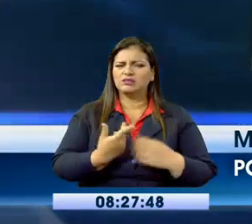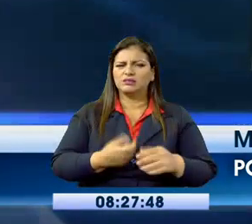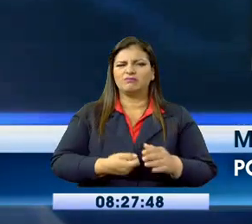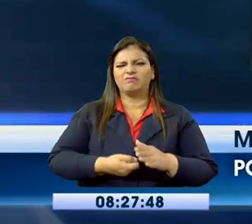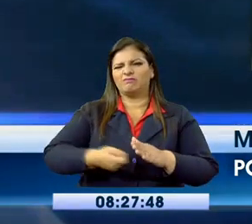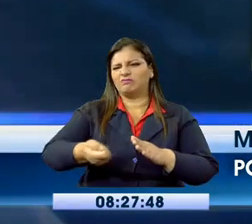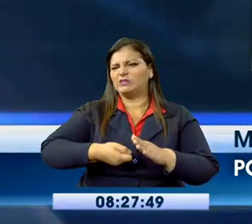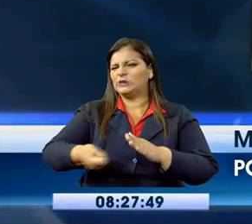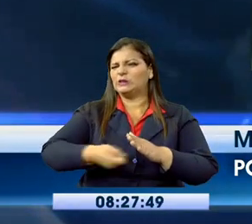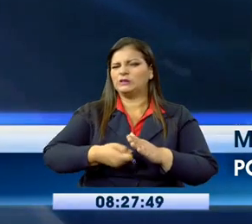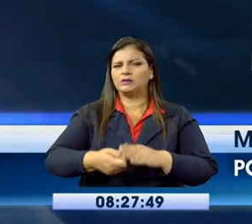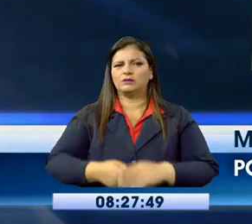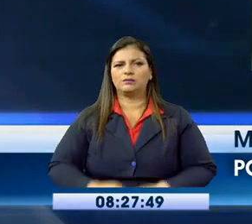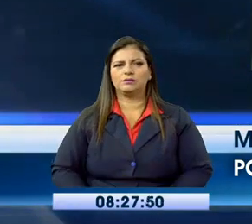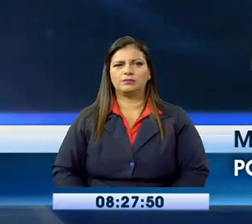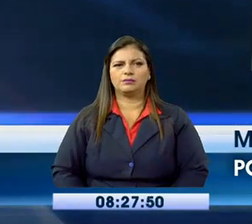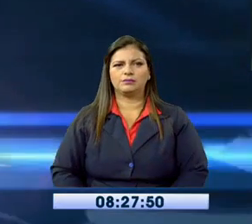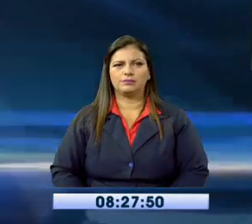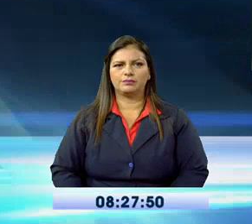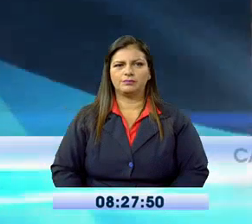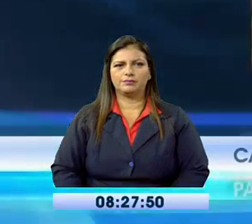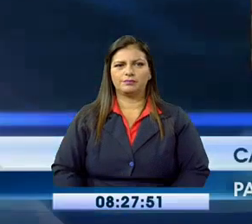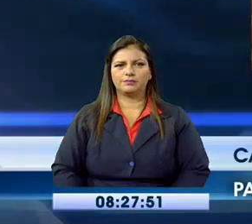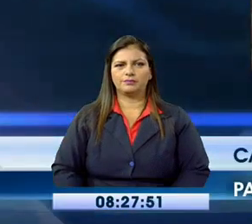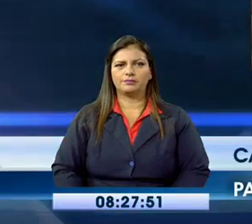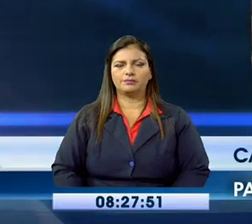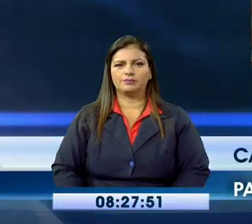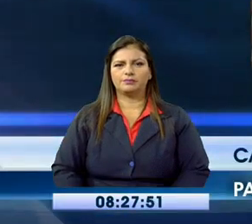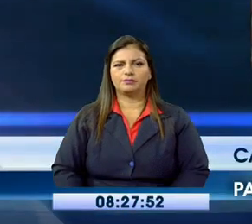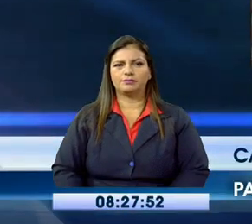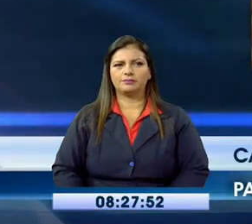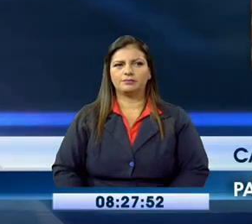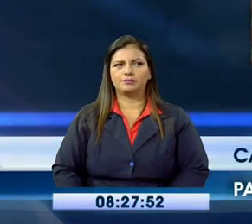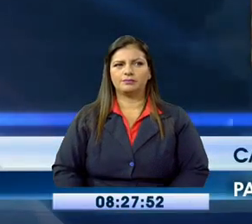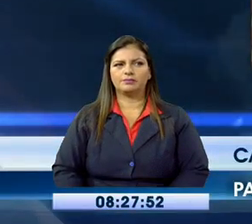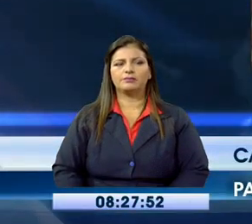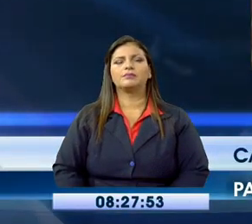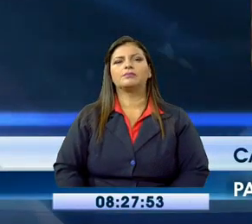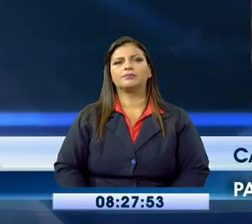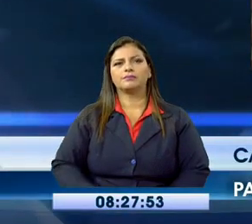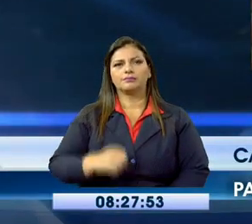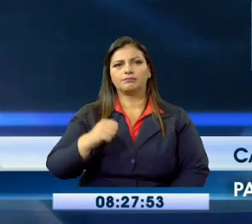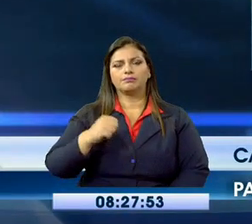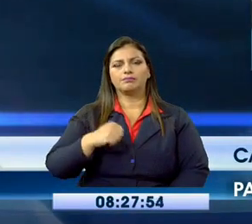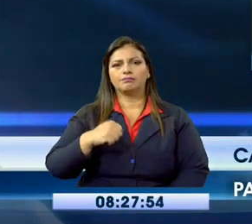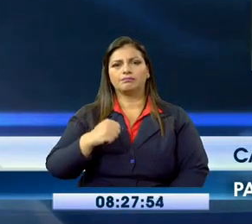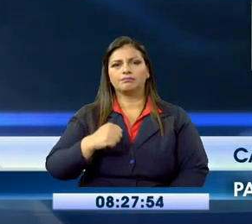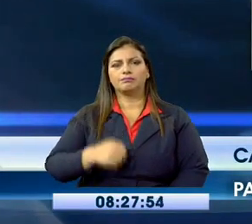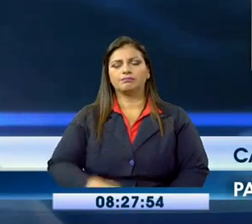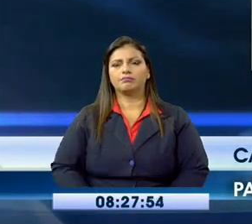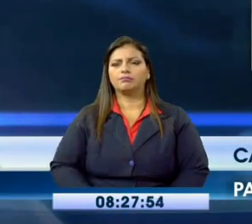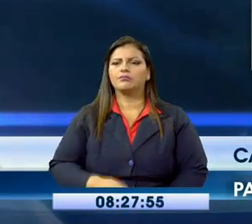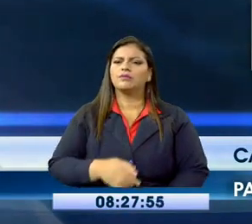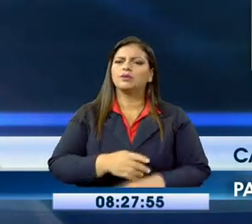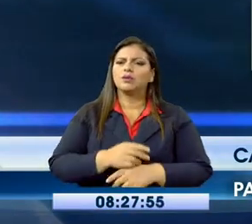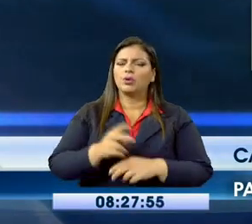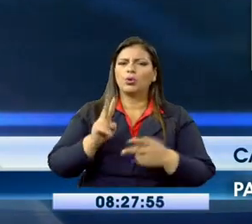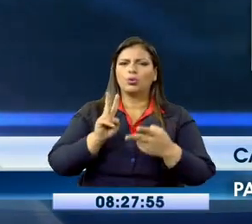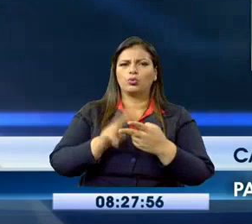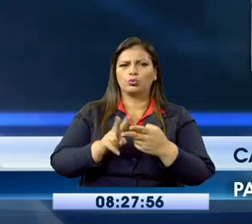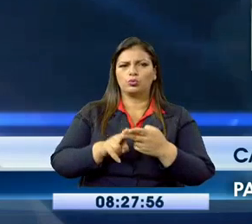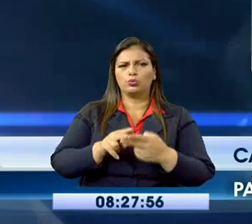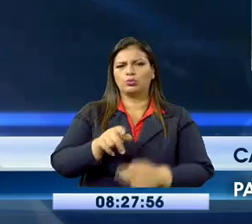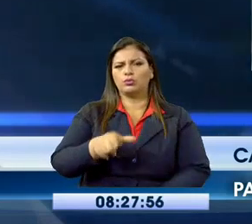La verdad es que ella fue allá porque él lo había llamado, que le iba a entregar un dinero que iba para hacer un pago. Y ahí no sabemos nada, se cuenta que ella llamó, fue la